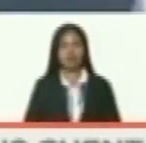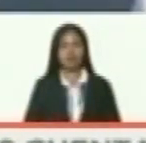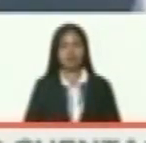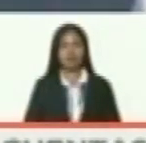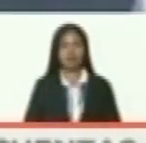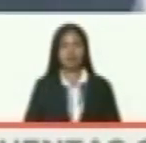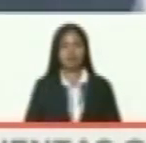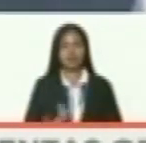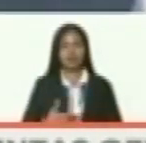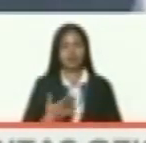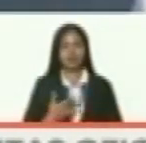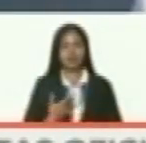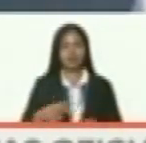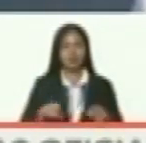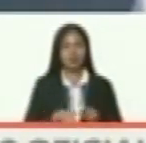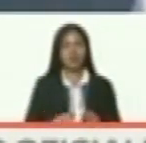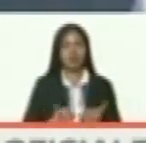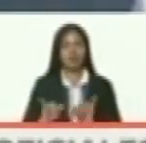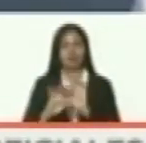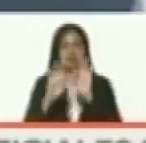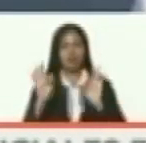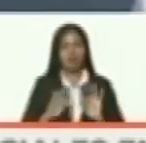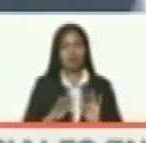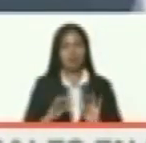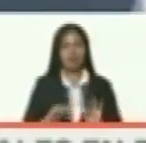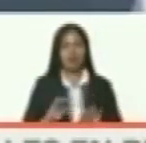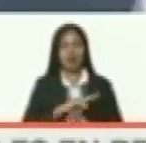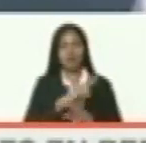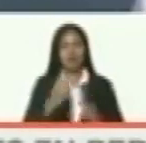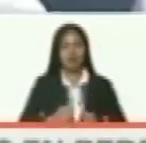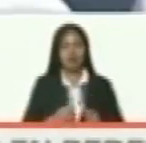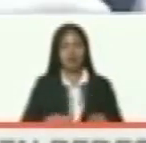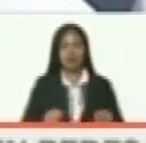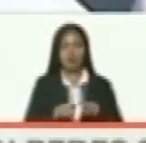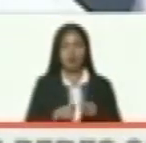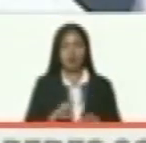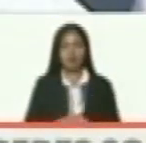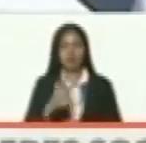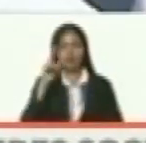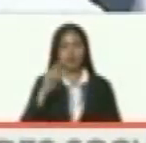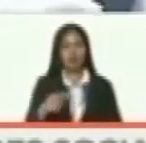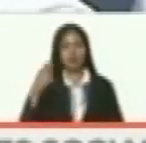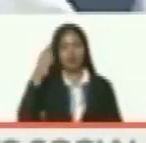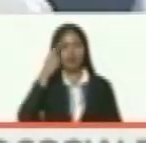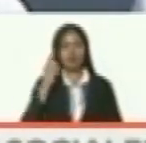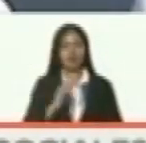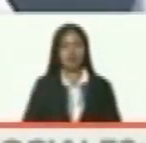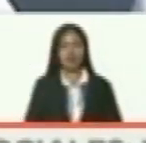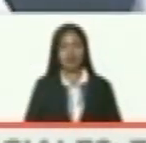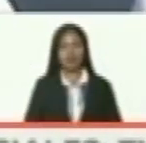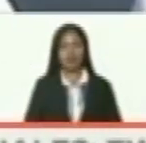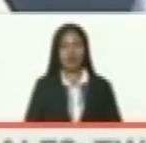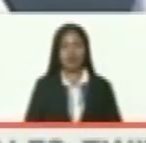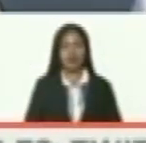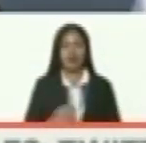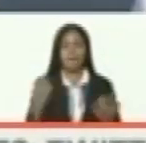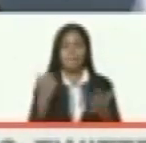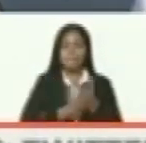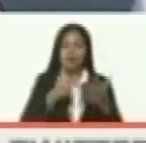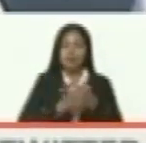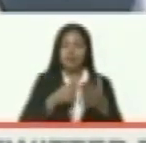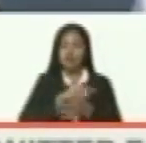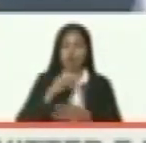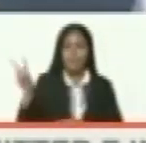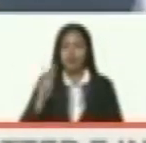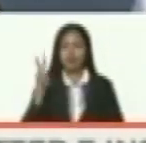Ese es el sentimiento que nos anima, la fuerza vital que nos anima todos los días en la batalla por Venezuela.